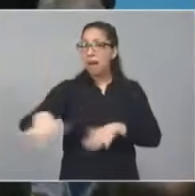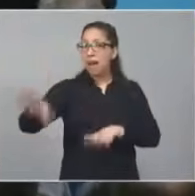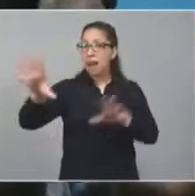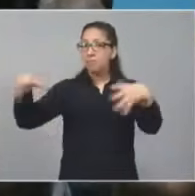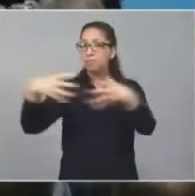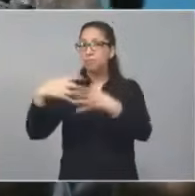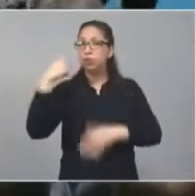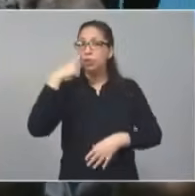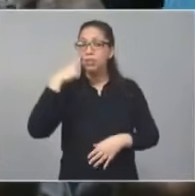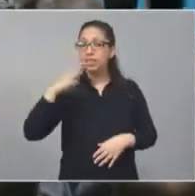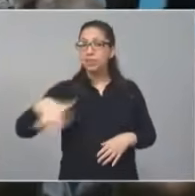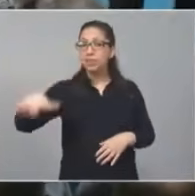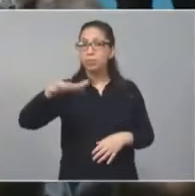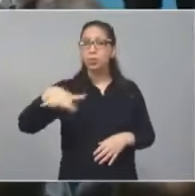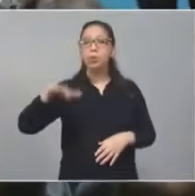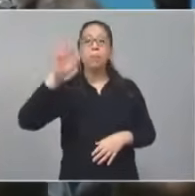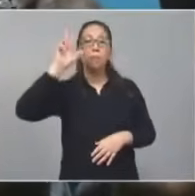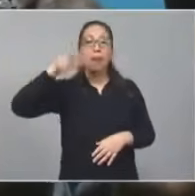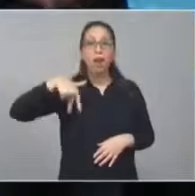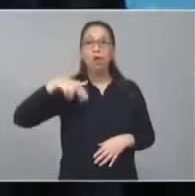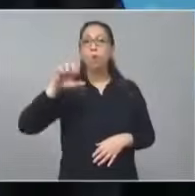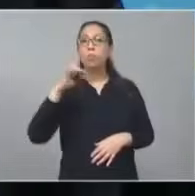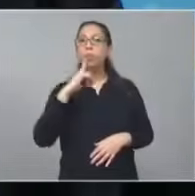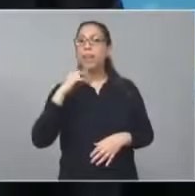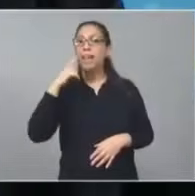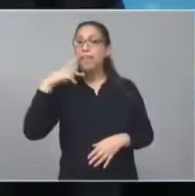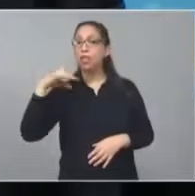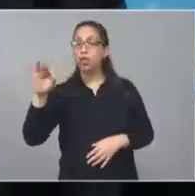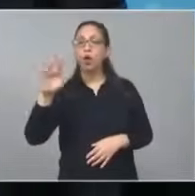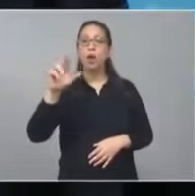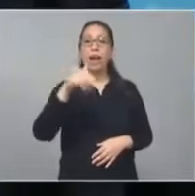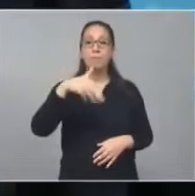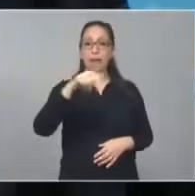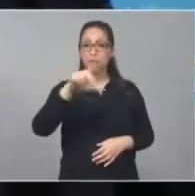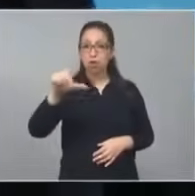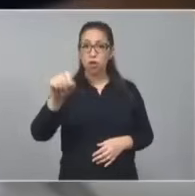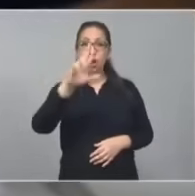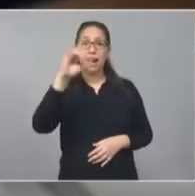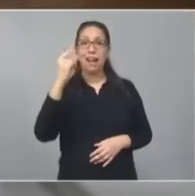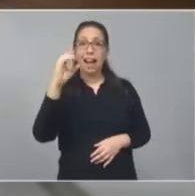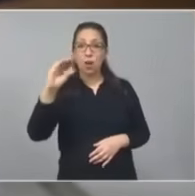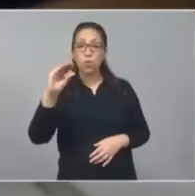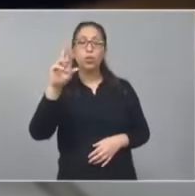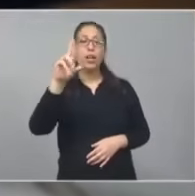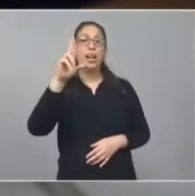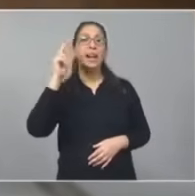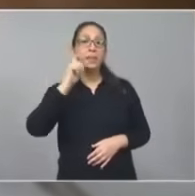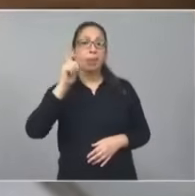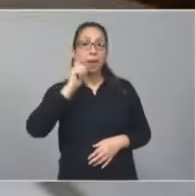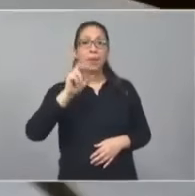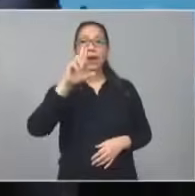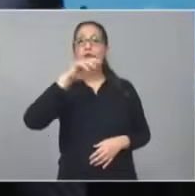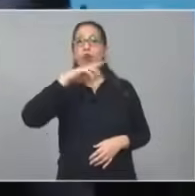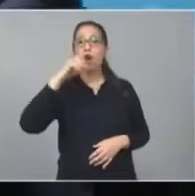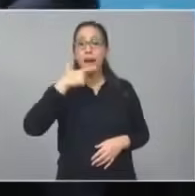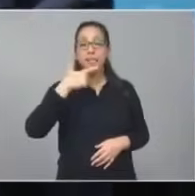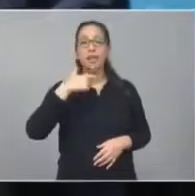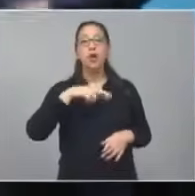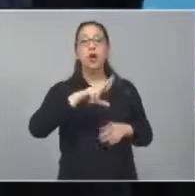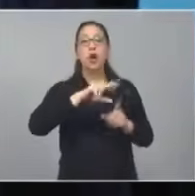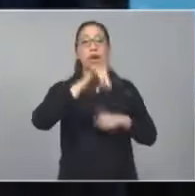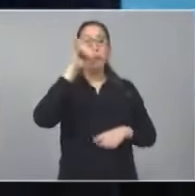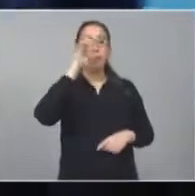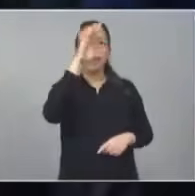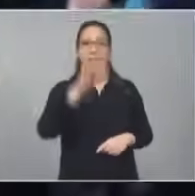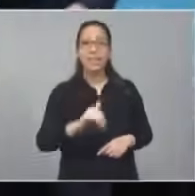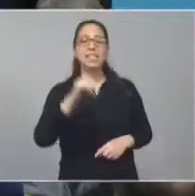los municipios de Presidente Perón, Punta Indio, Ramallo, Rauch, Rivadavia, Rojas, Roque Pérez,